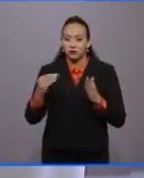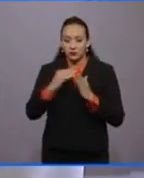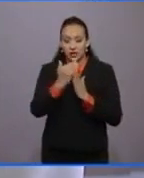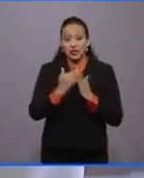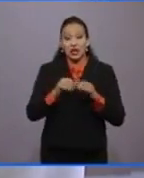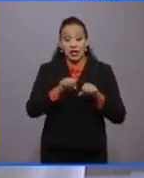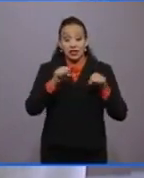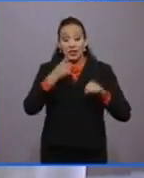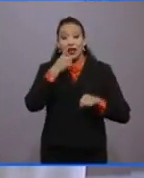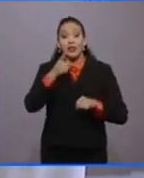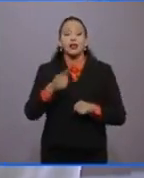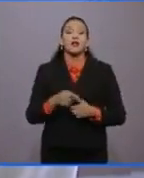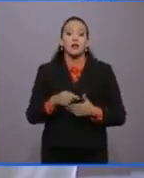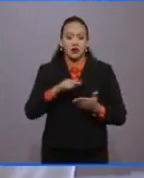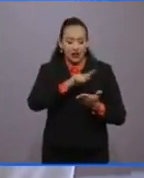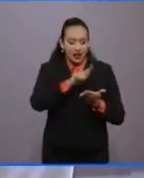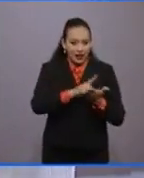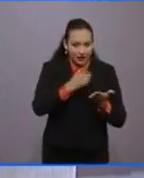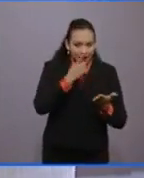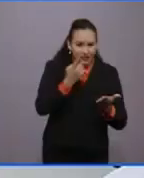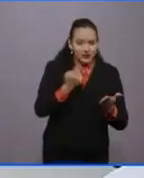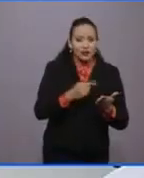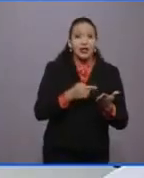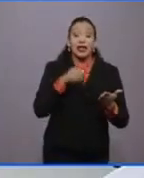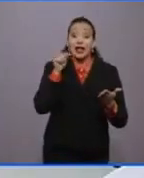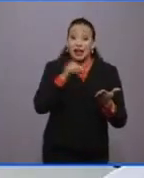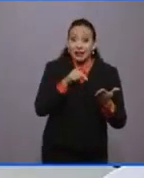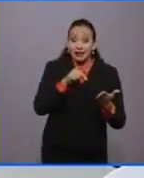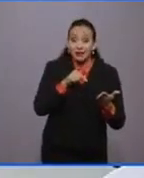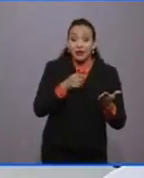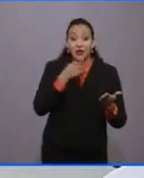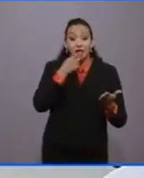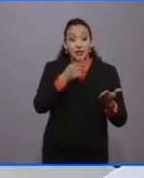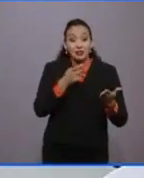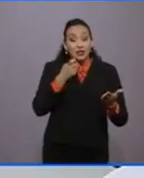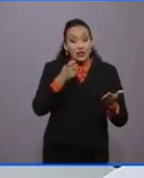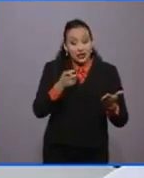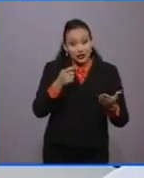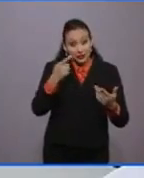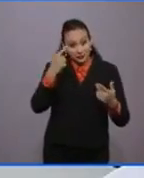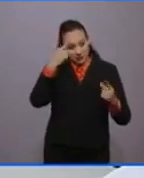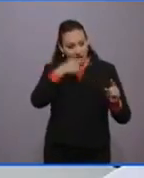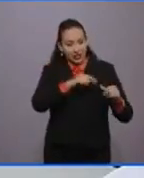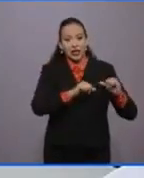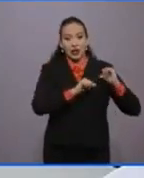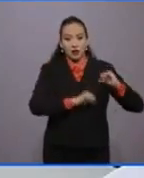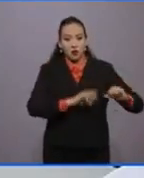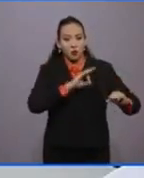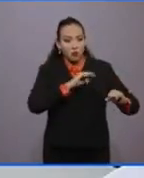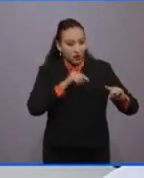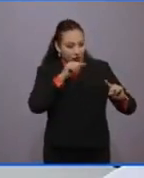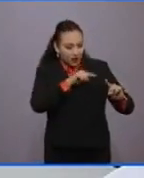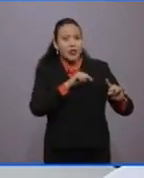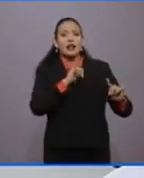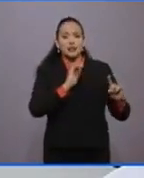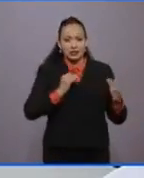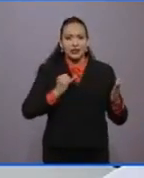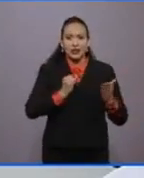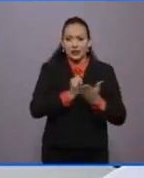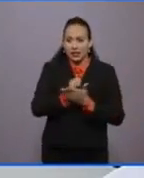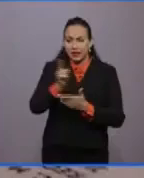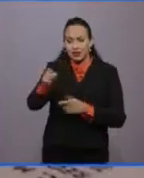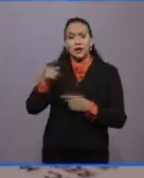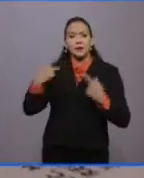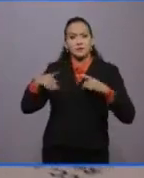sala precisó que la abrogada ley en la materia otorga una facultad discrecional a la autoridad para suspender temporalmente al